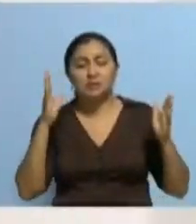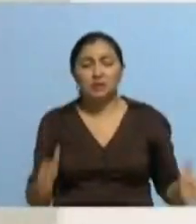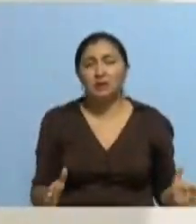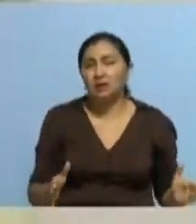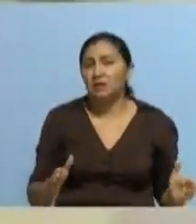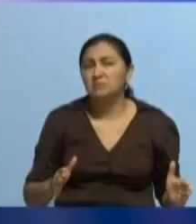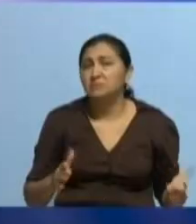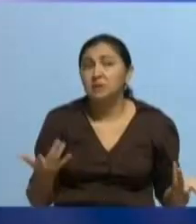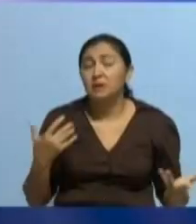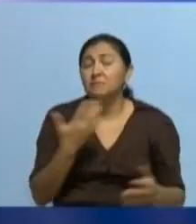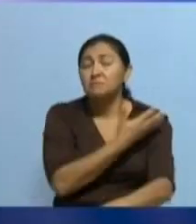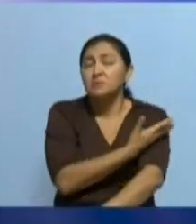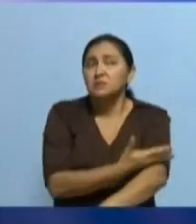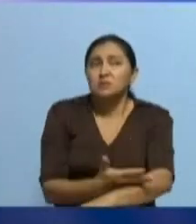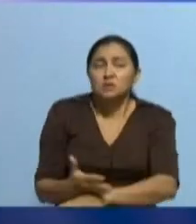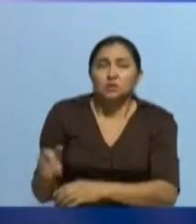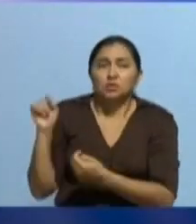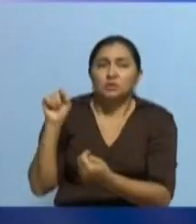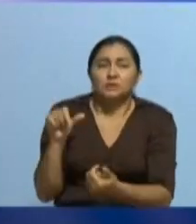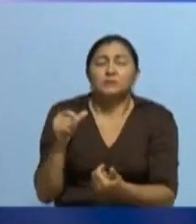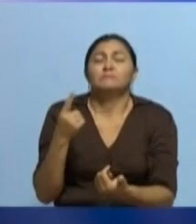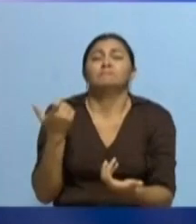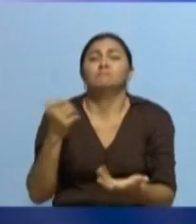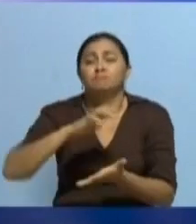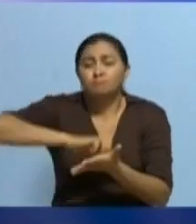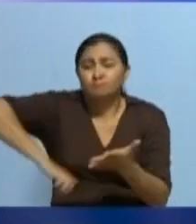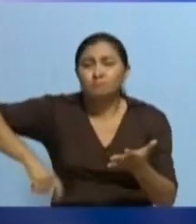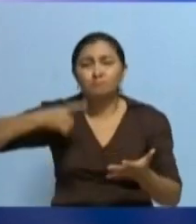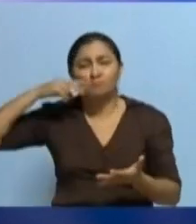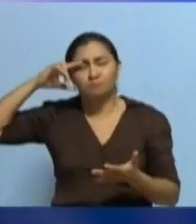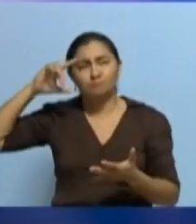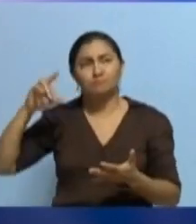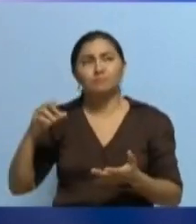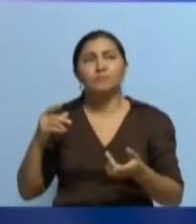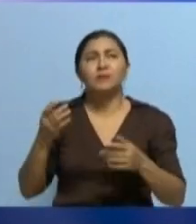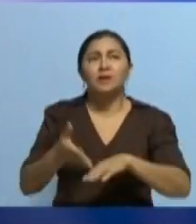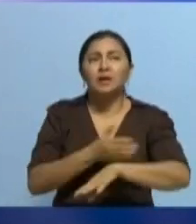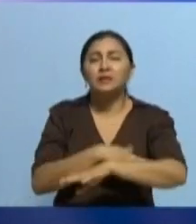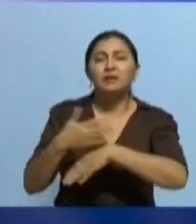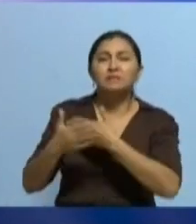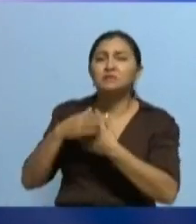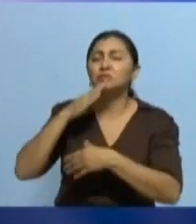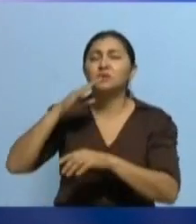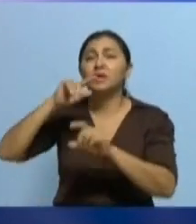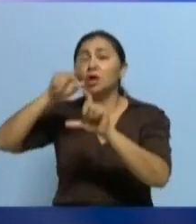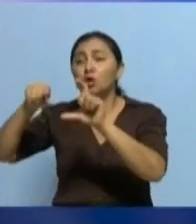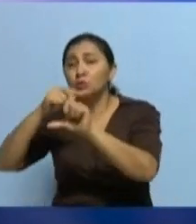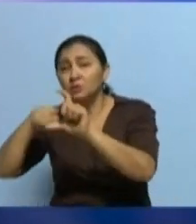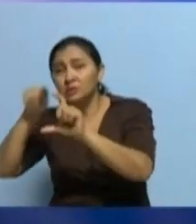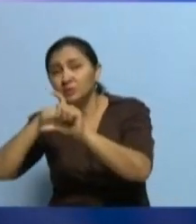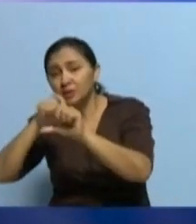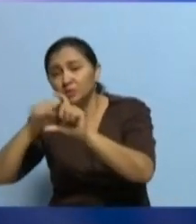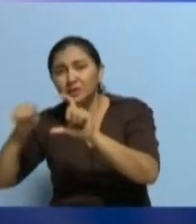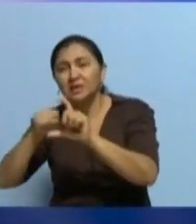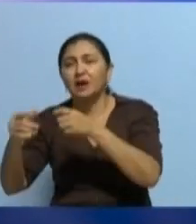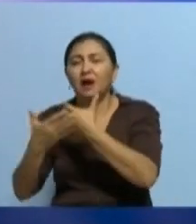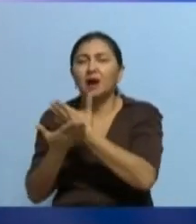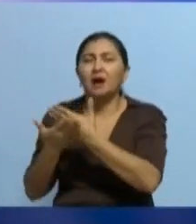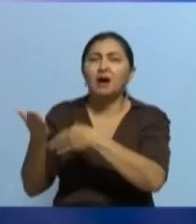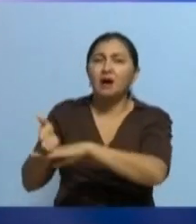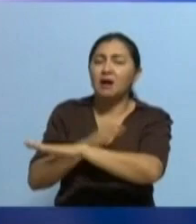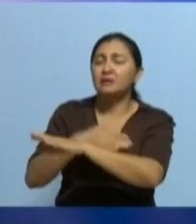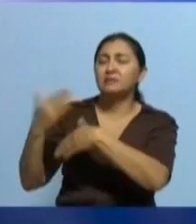de varios millones de pesos. Las presuntas irregularidades también fueron advertidas por la Contraloría en un informe de control fiscal